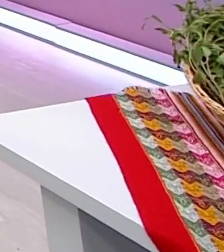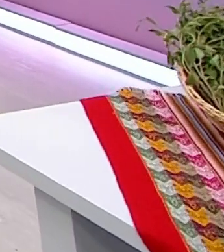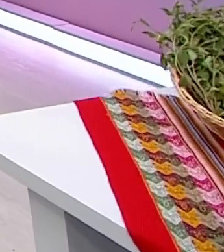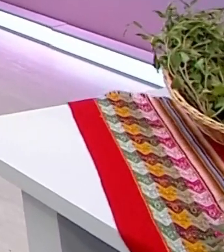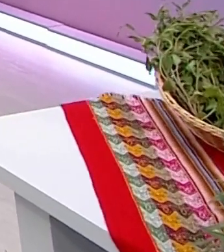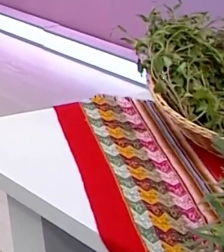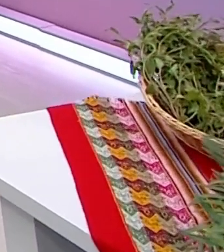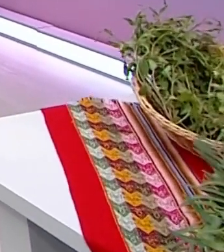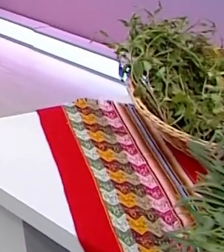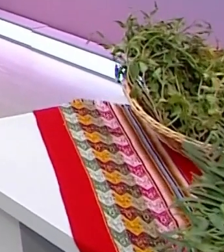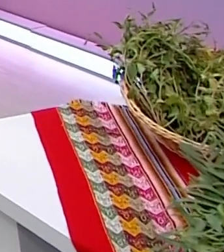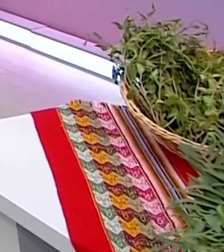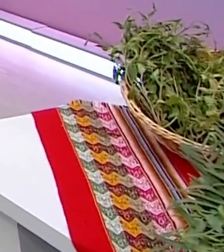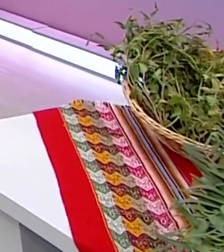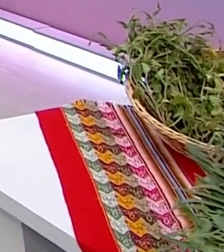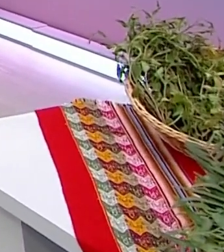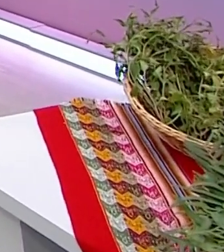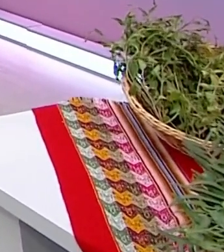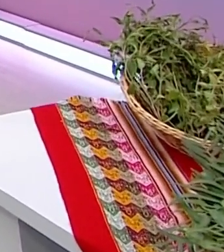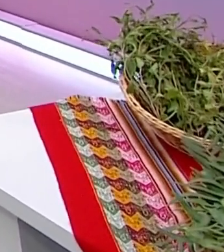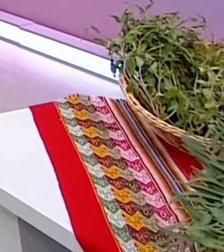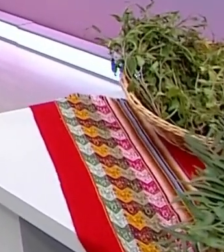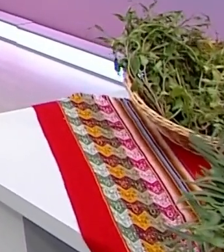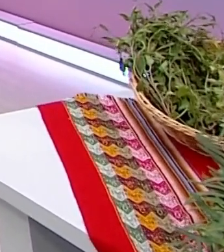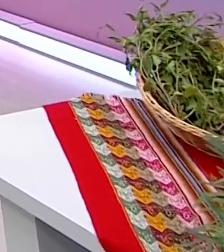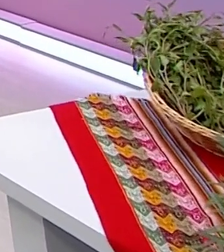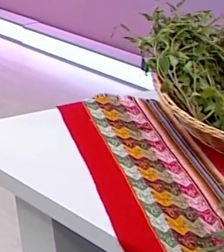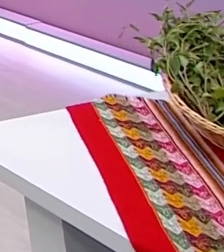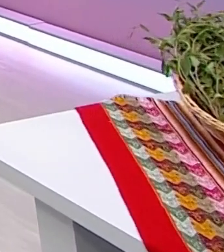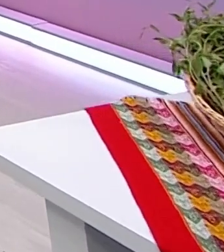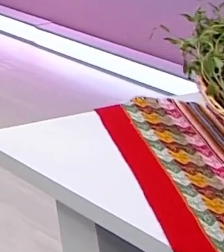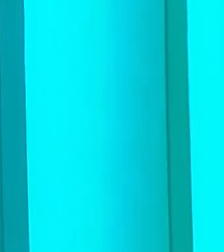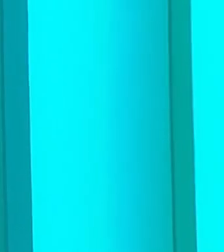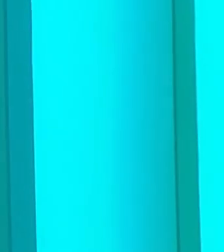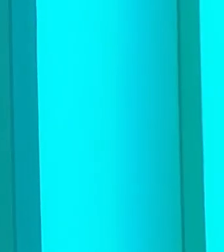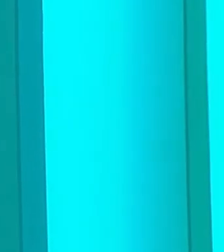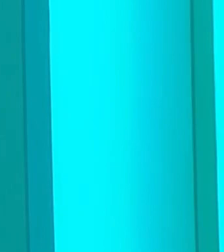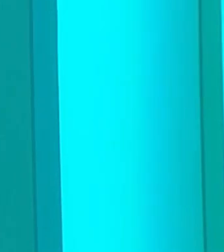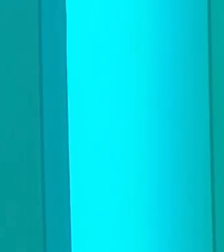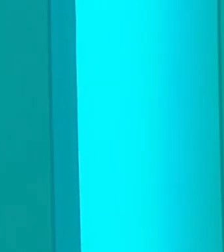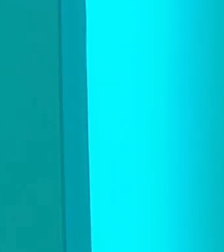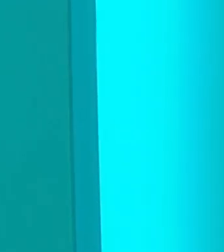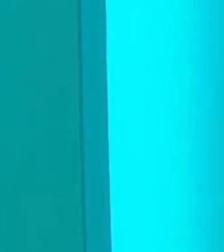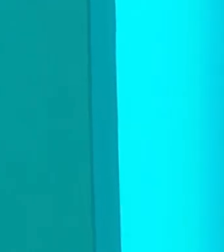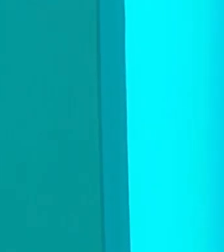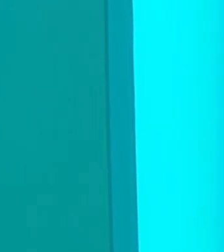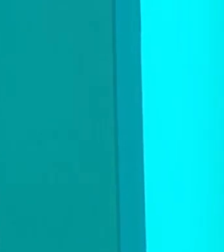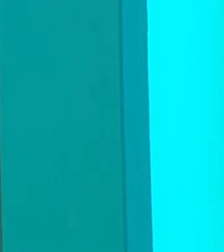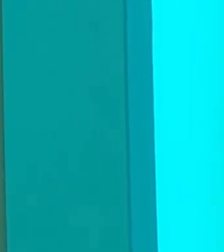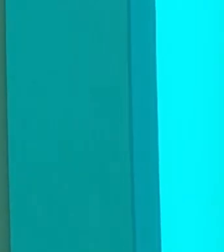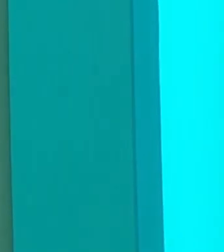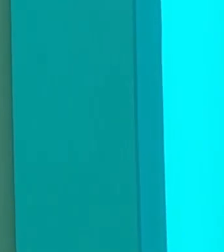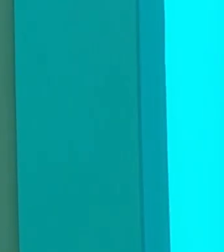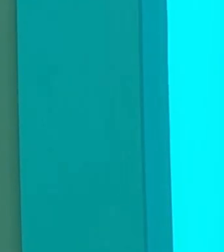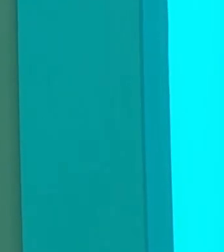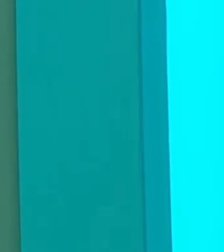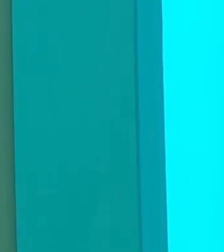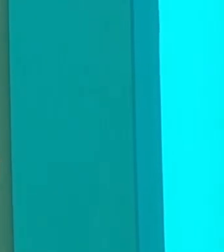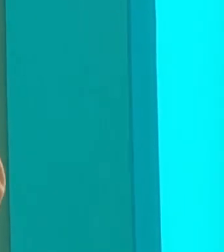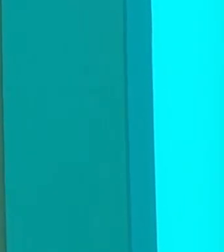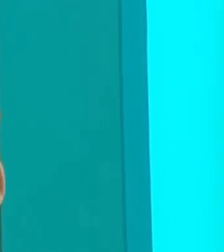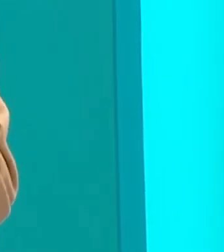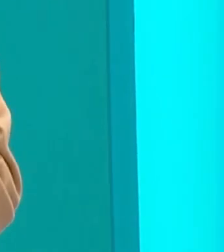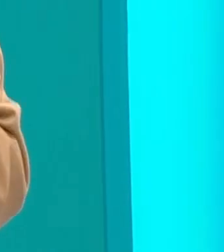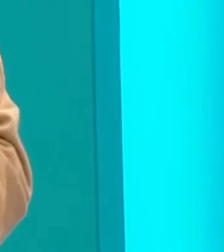todo el Perú. Ya son las 10 de la mañana, hoy día es lunes 26 de junio y empezamos nuevamente